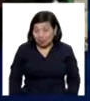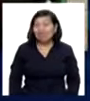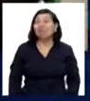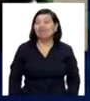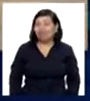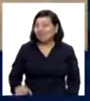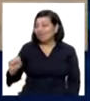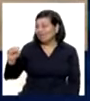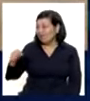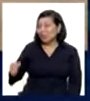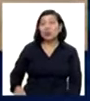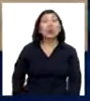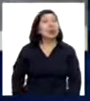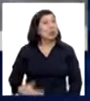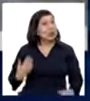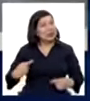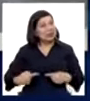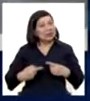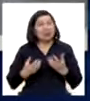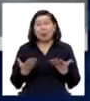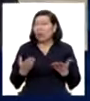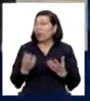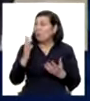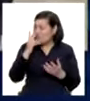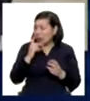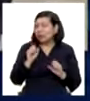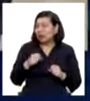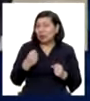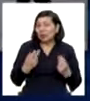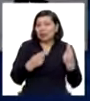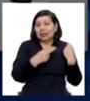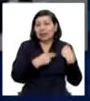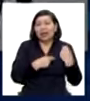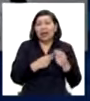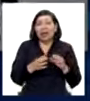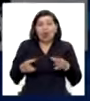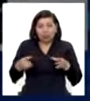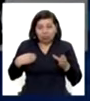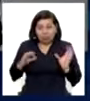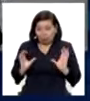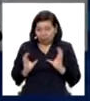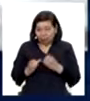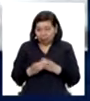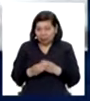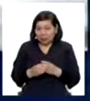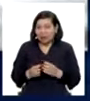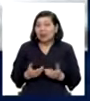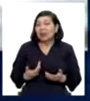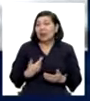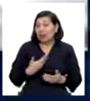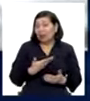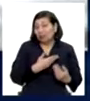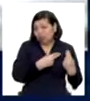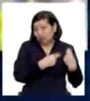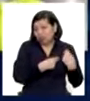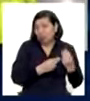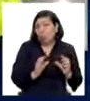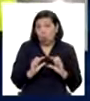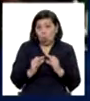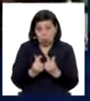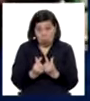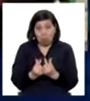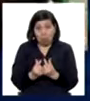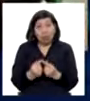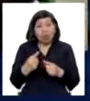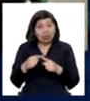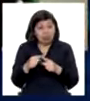Sí, efectivamente, ha sido un reto muy bonito, un reto muy bonito que hemos asumido desde el comité que tengo uh-huh. el honor de presidir. Somos un